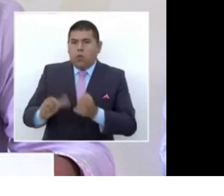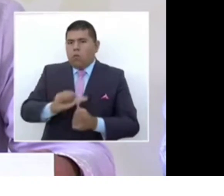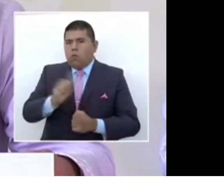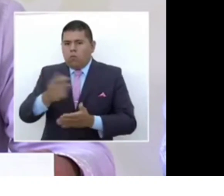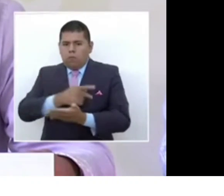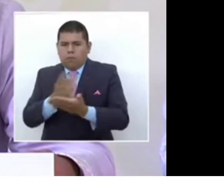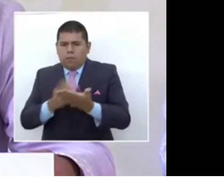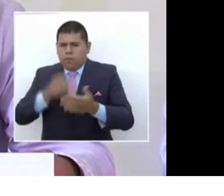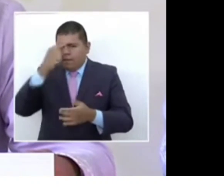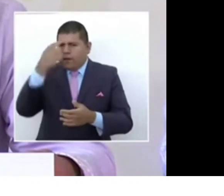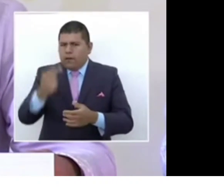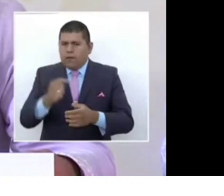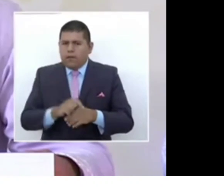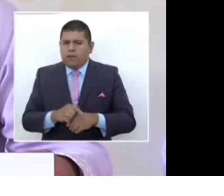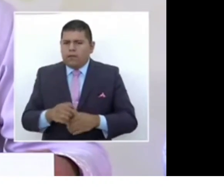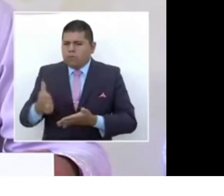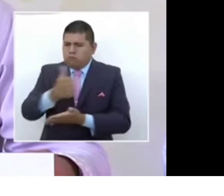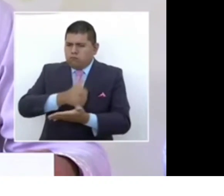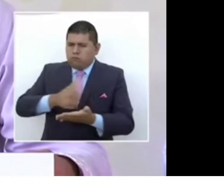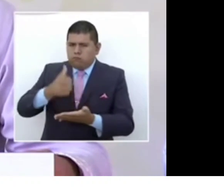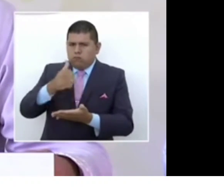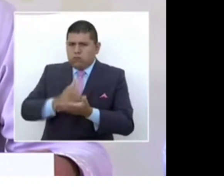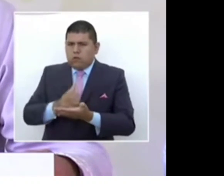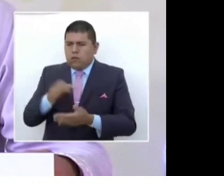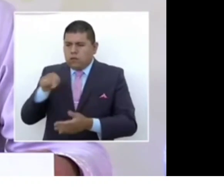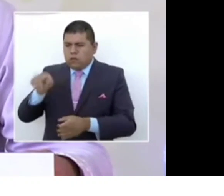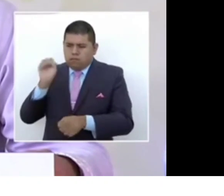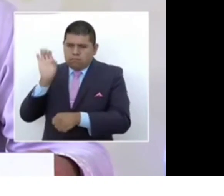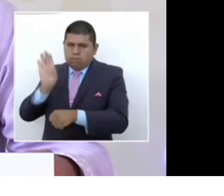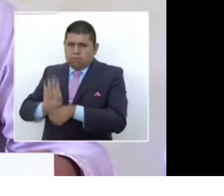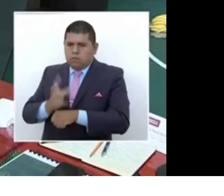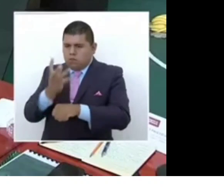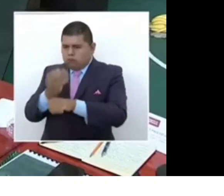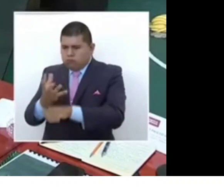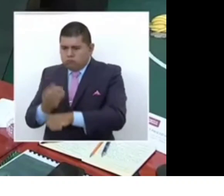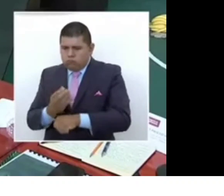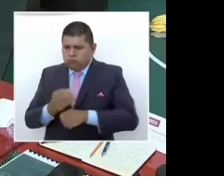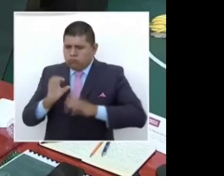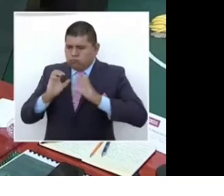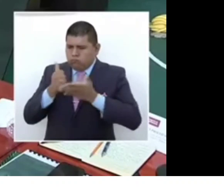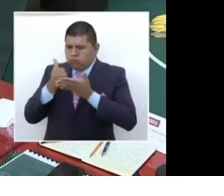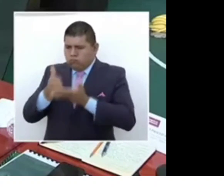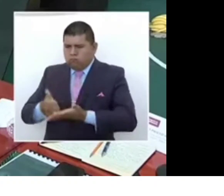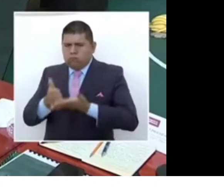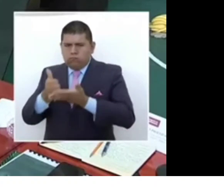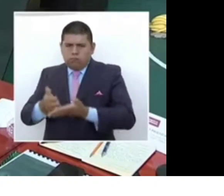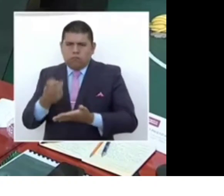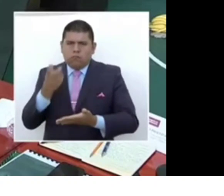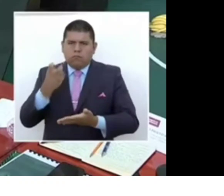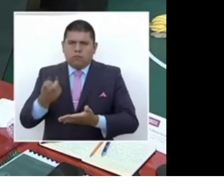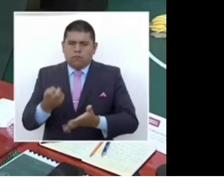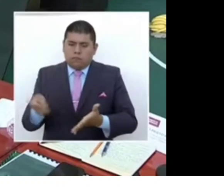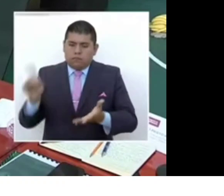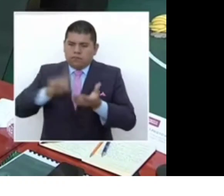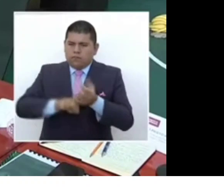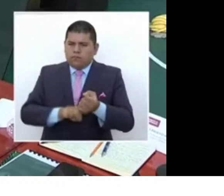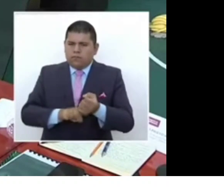de mejoramiento urbano en San Blas que incluye precisamente